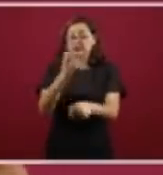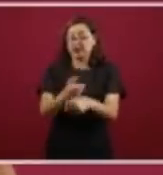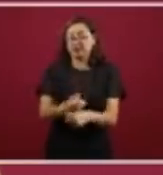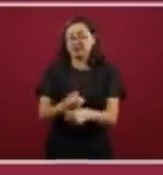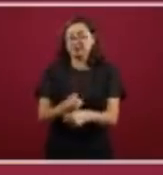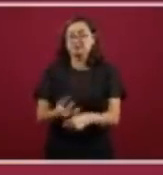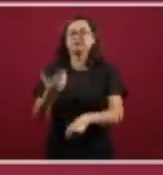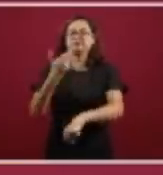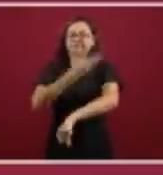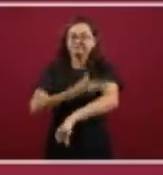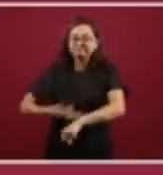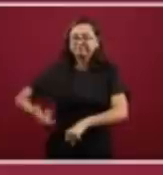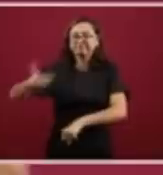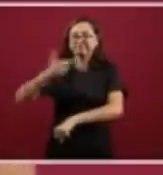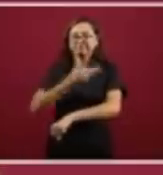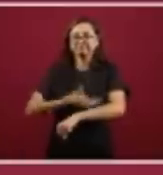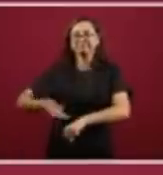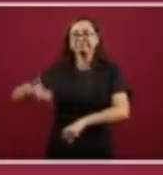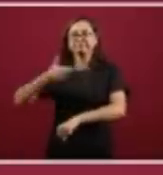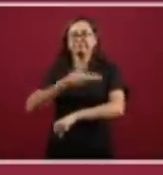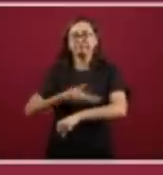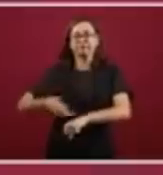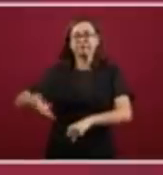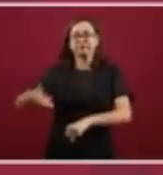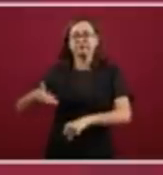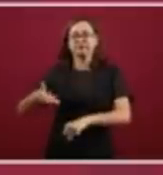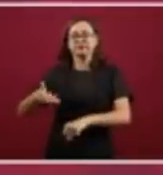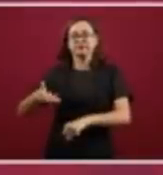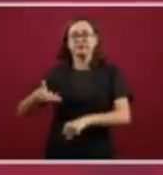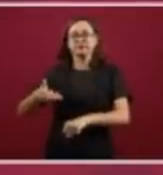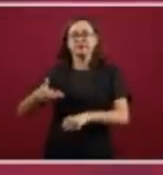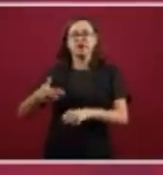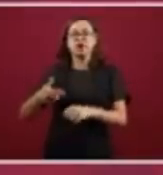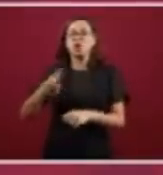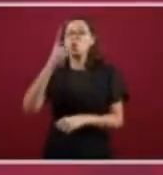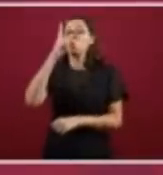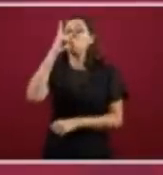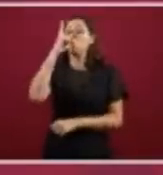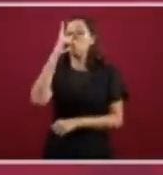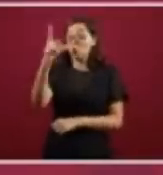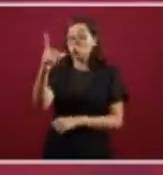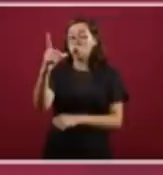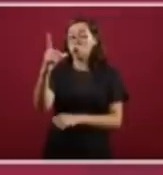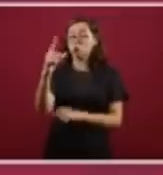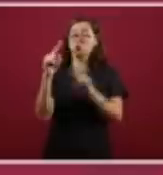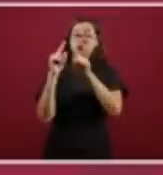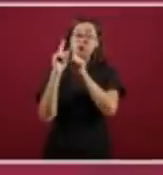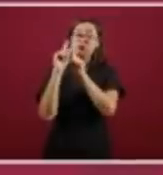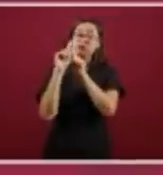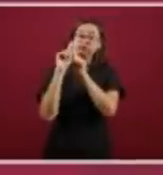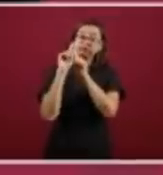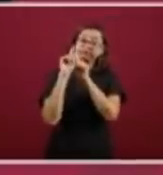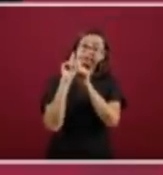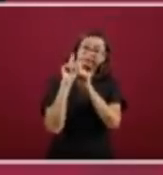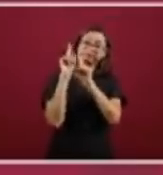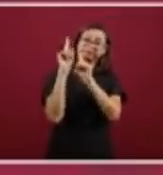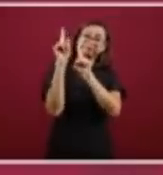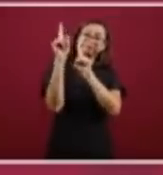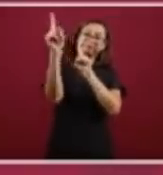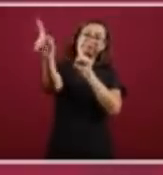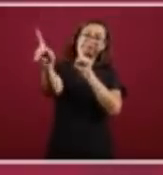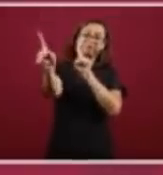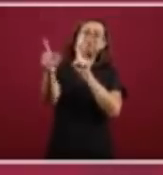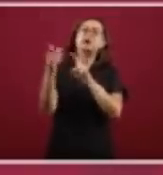la operación para utilizar las líneas de fibra óptica de la Comisión